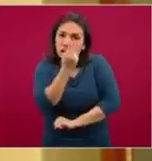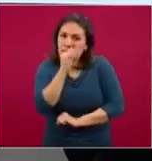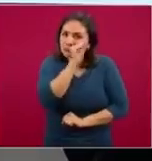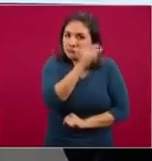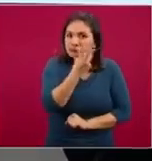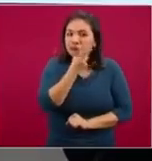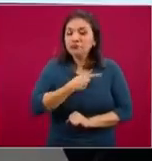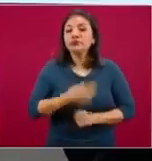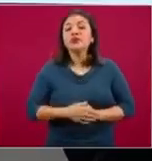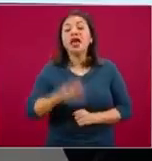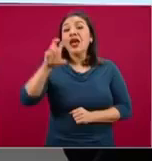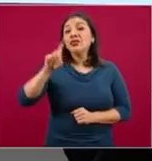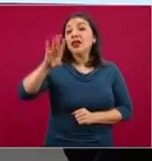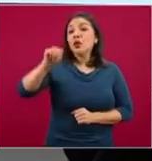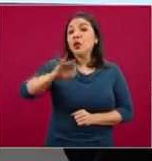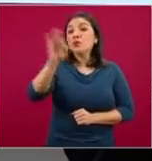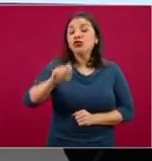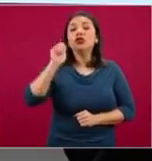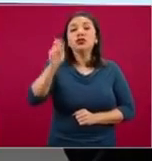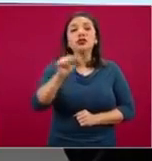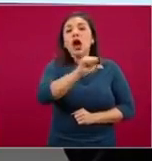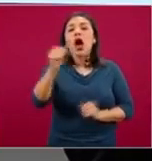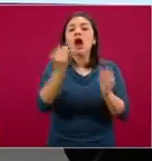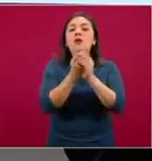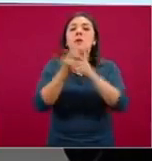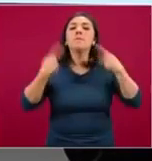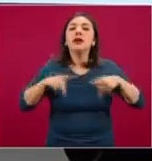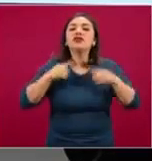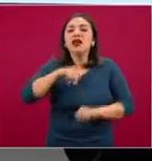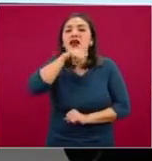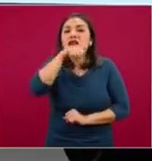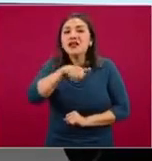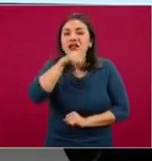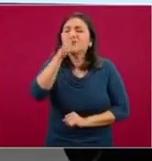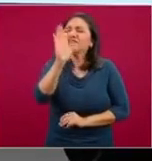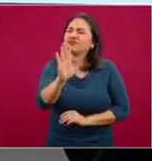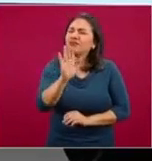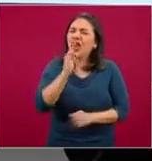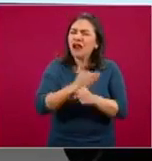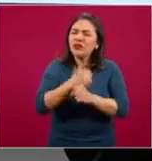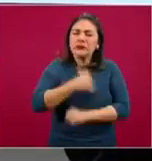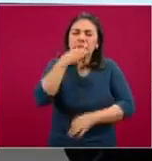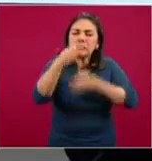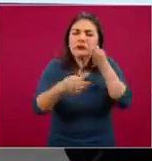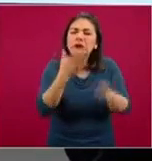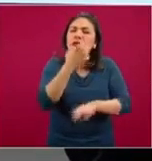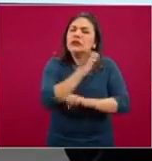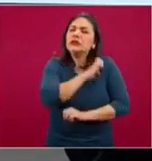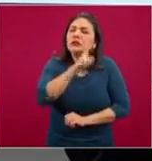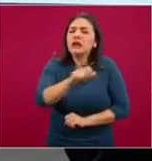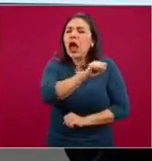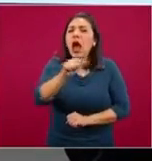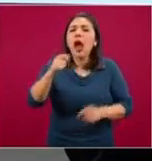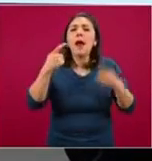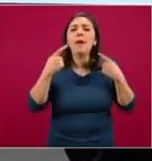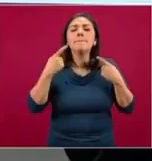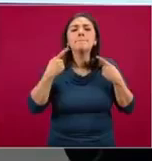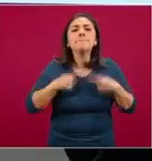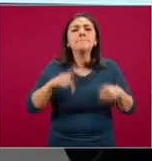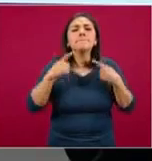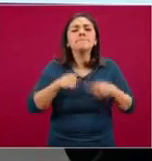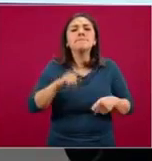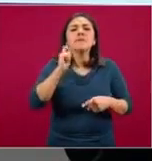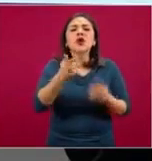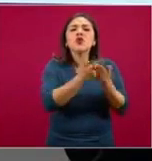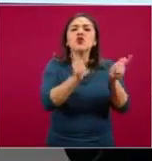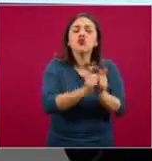vacuna. 39% los adultos mayores, y aquí hacemos un llamado muy especial para el grupo de 6 a 59